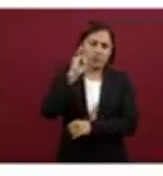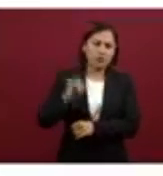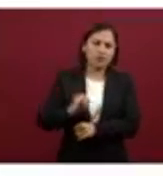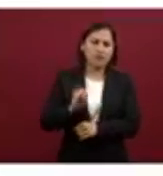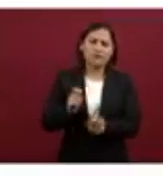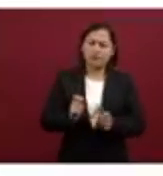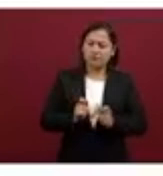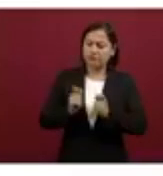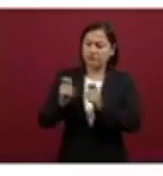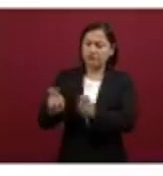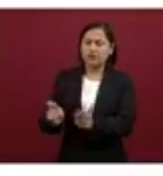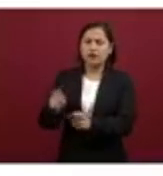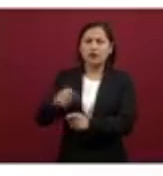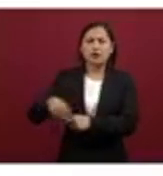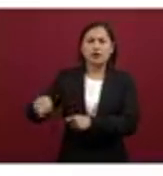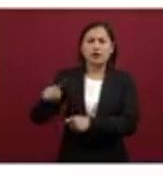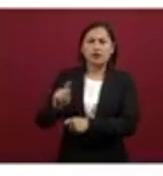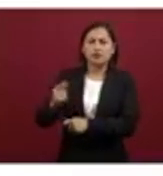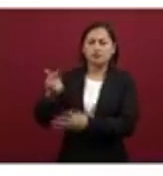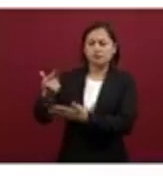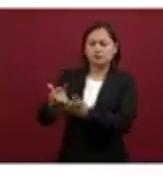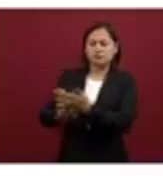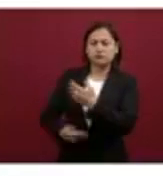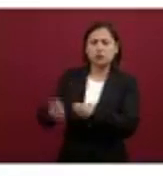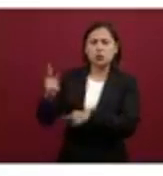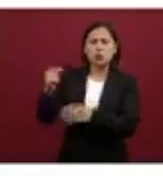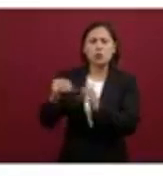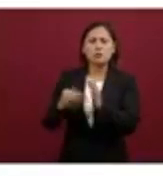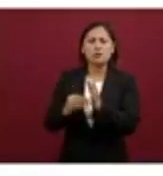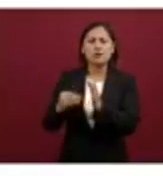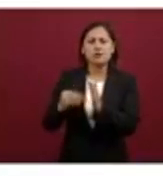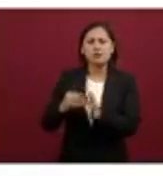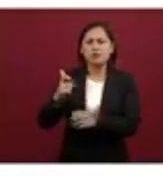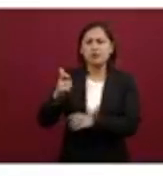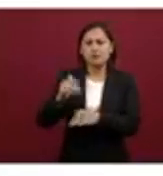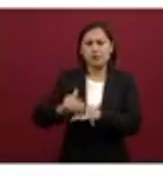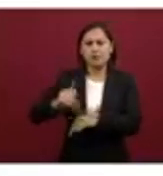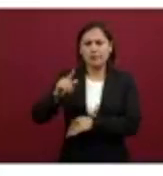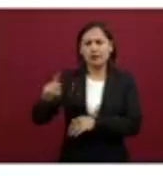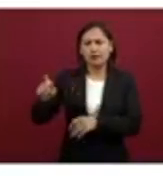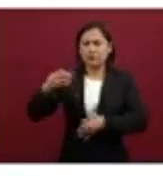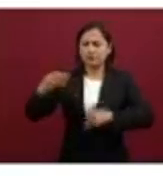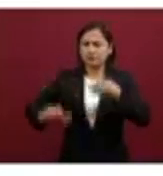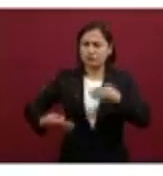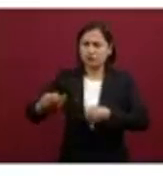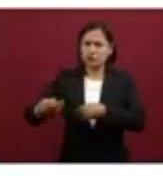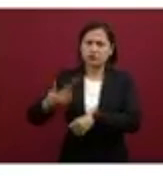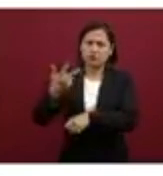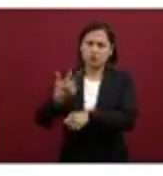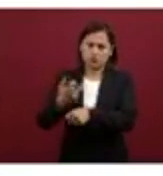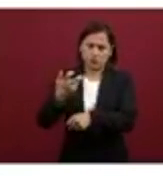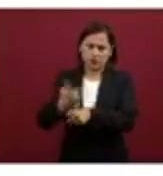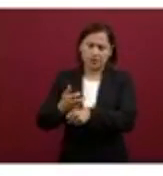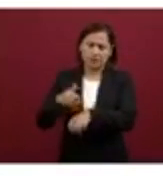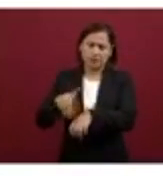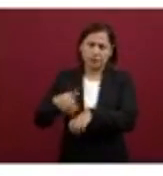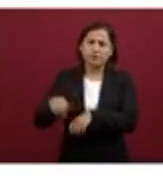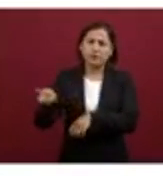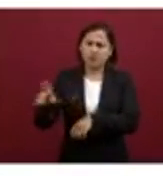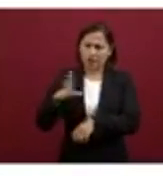por $1,000,000 o más al juez octavo de distrito en materia administrativa de la Ciudad de México. Esa información ya lo tienen ahí,